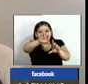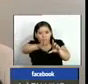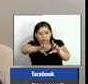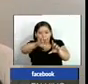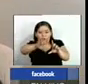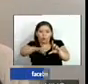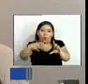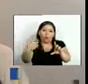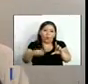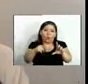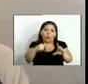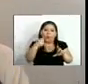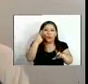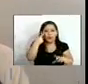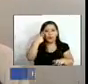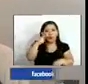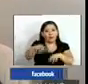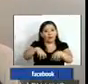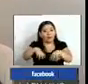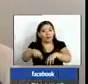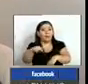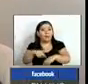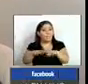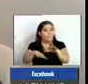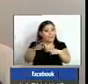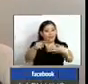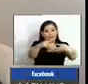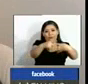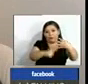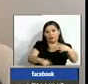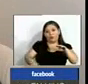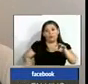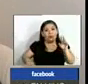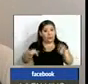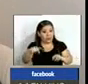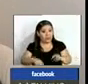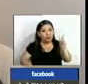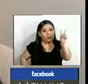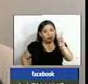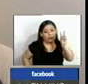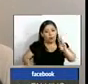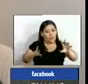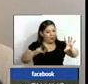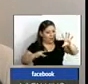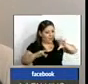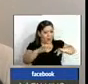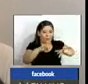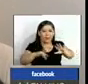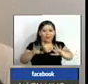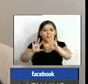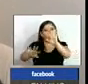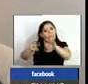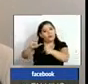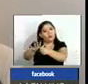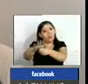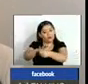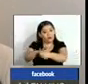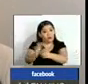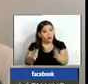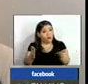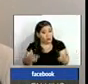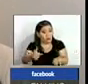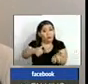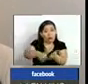a la cabeza al departamento de San Salvador con el número de contagios por COVID-19. Por ello, la